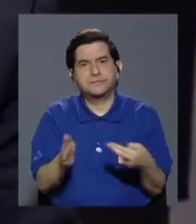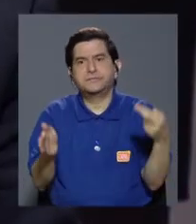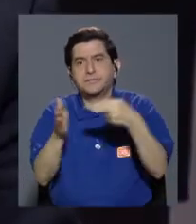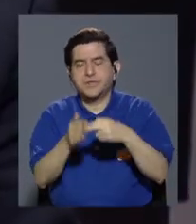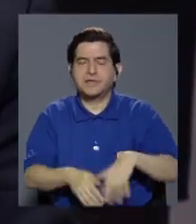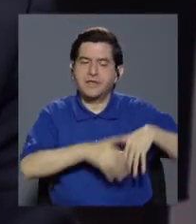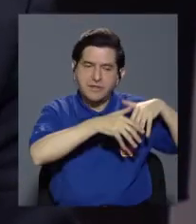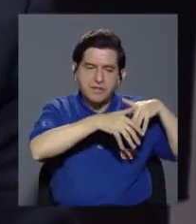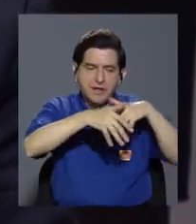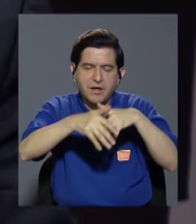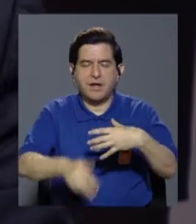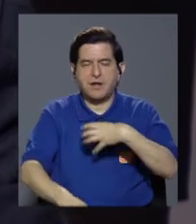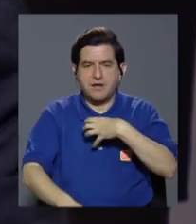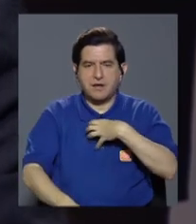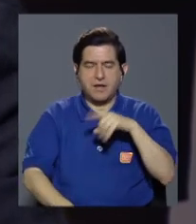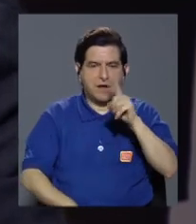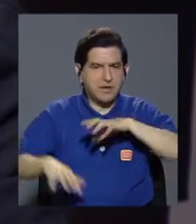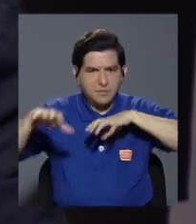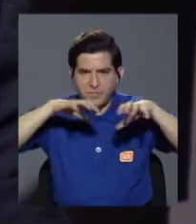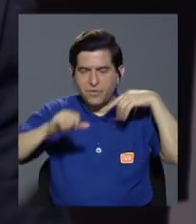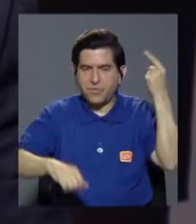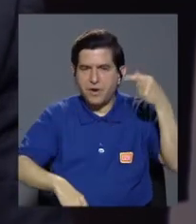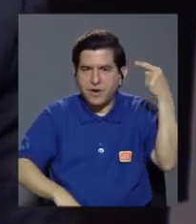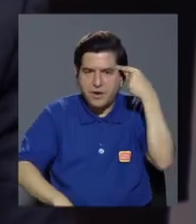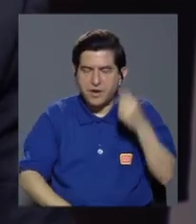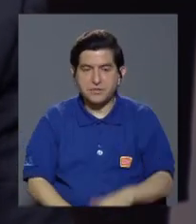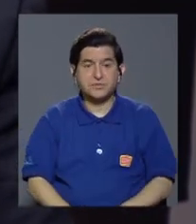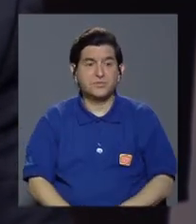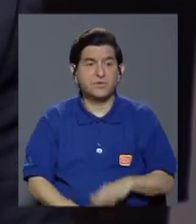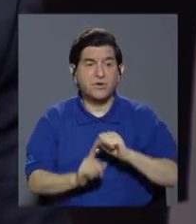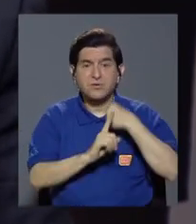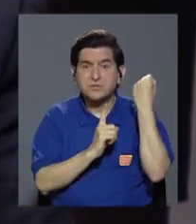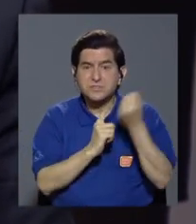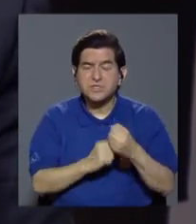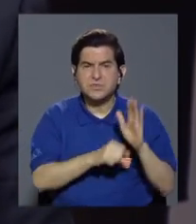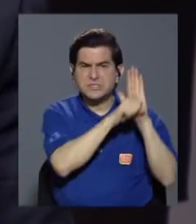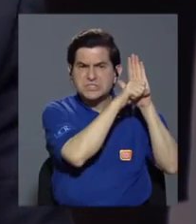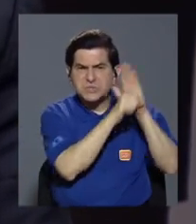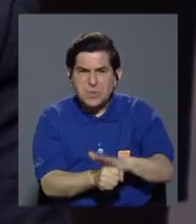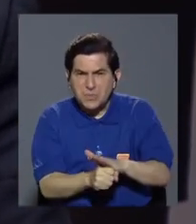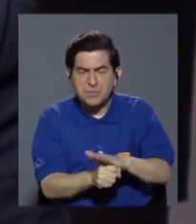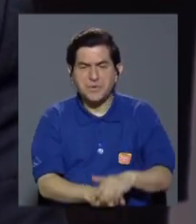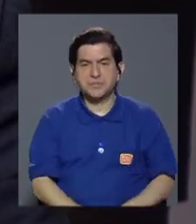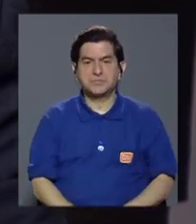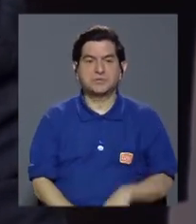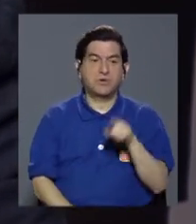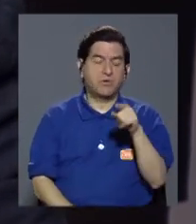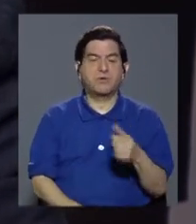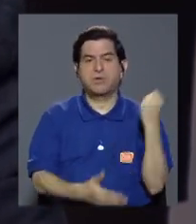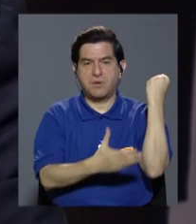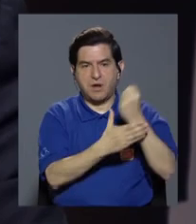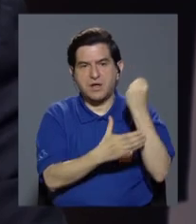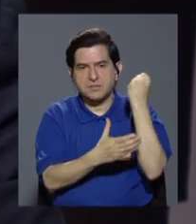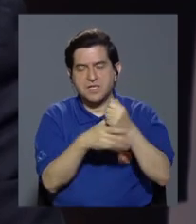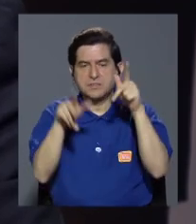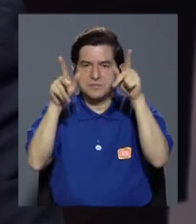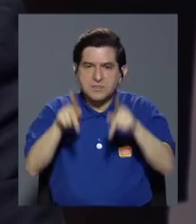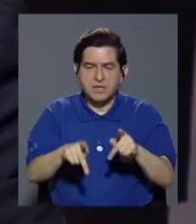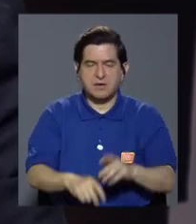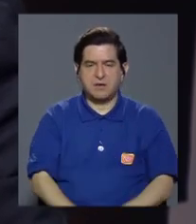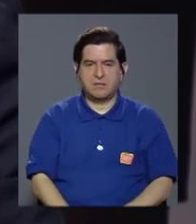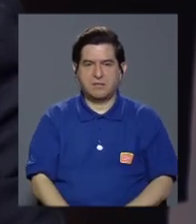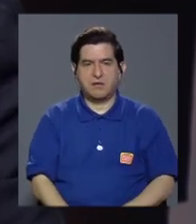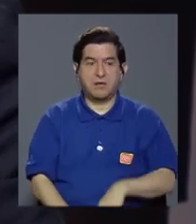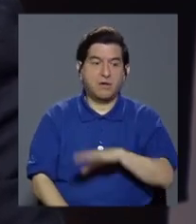una protesta de ciudadanos por determinada acción gubernamental sucede una represión que conduce bien sea al asesinato de personas de lesiones personales